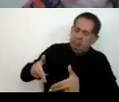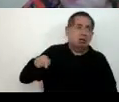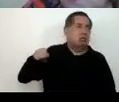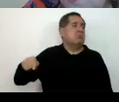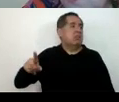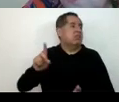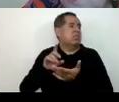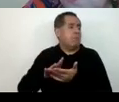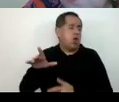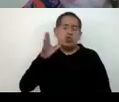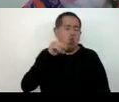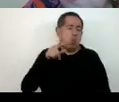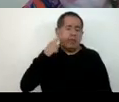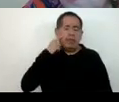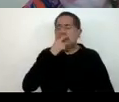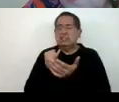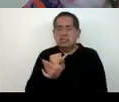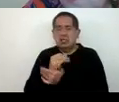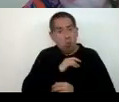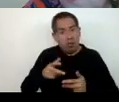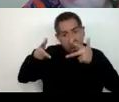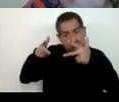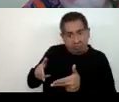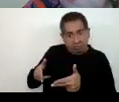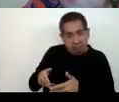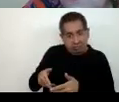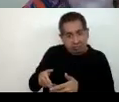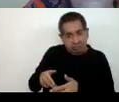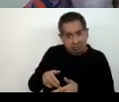discapacidad no puede decidir, ¿se puede llevar a cabo?